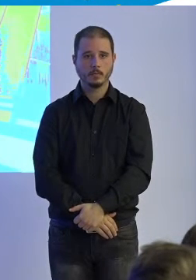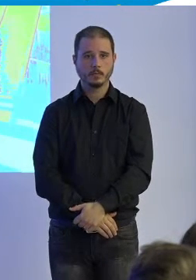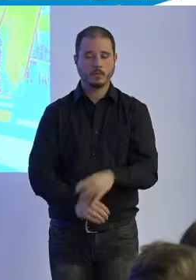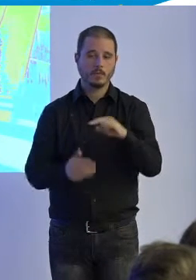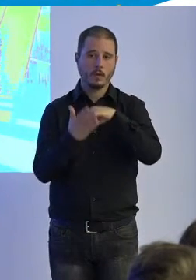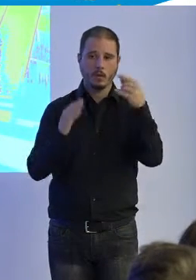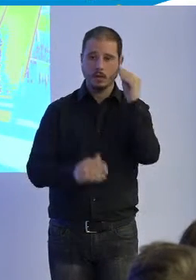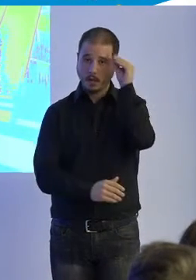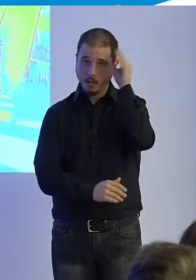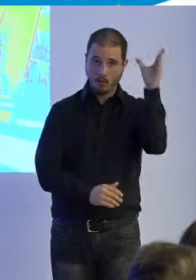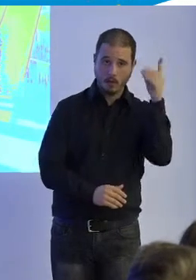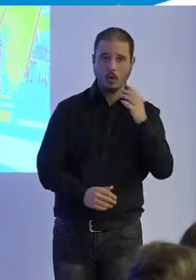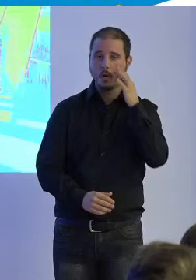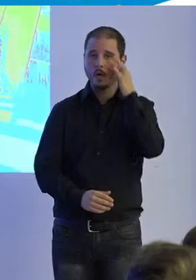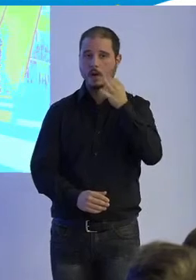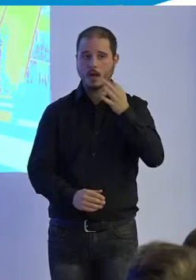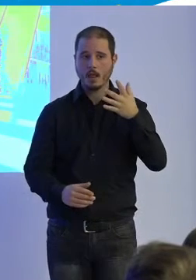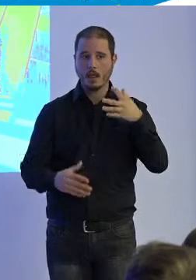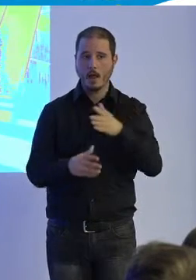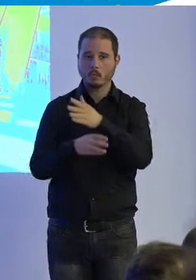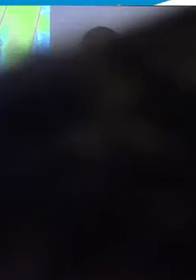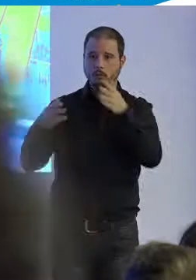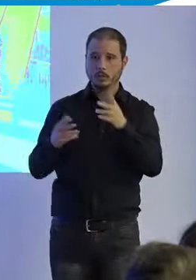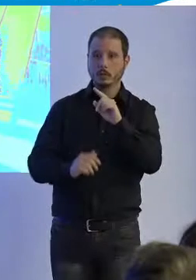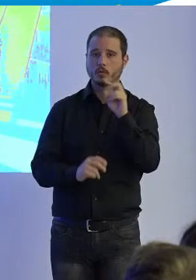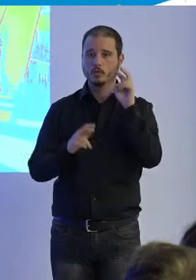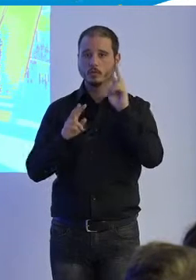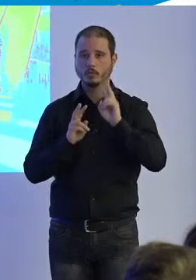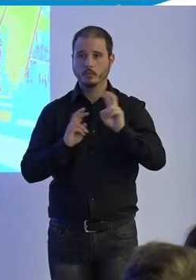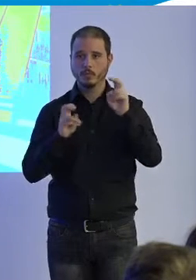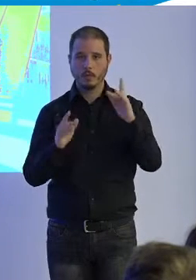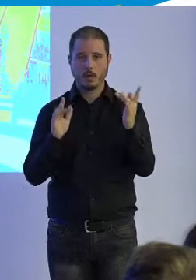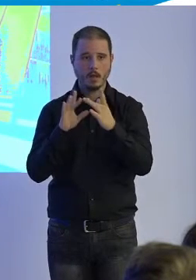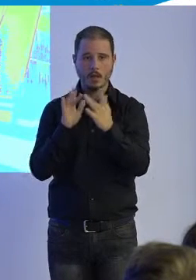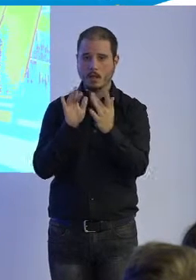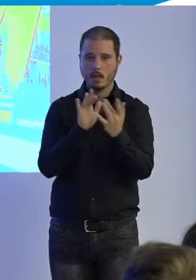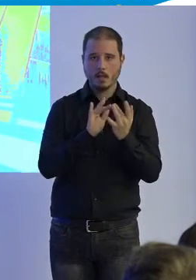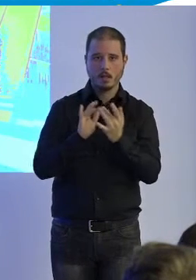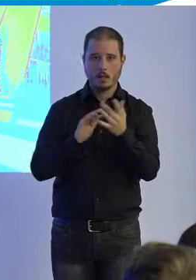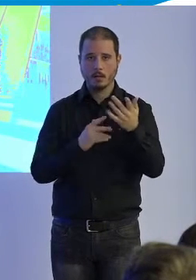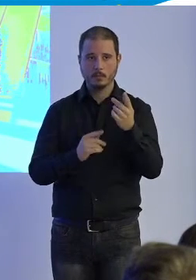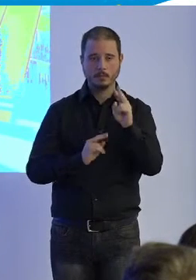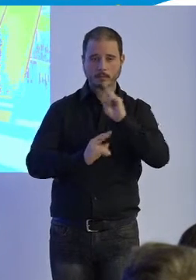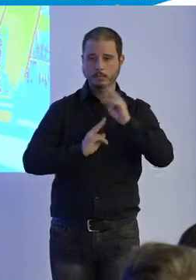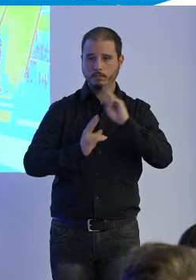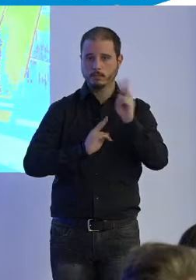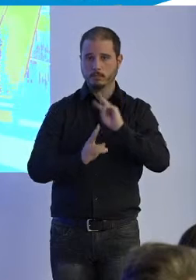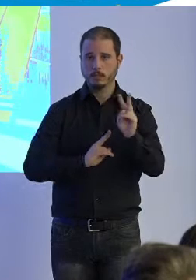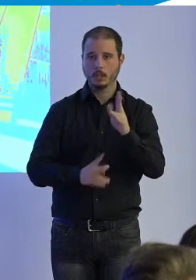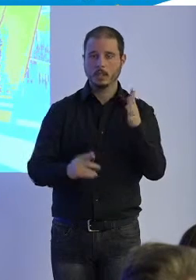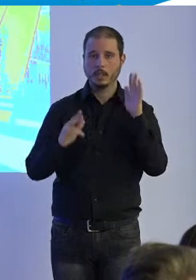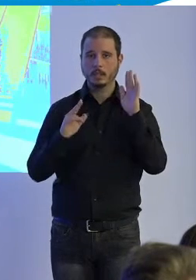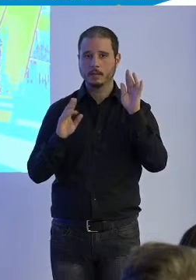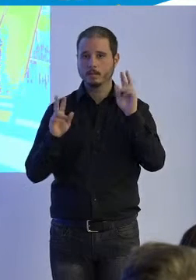realidad virtual, realidad aumentada, todo lo que tenga que ver con interacción, sobre todo interacción a la parte